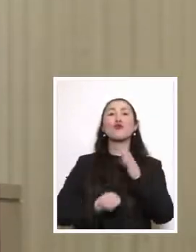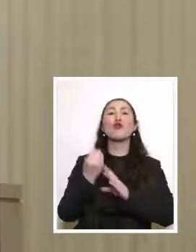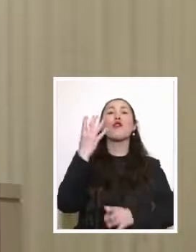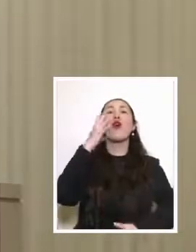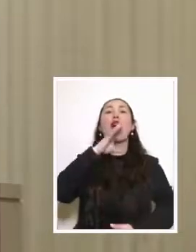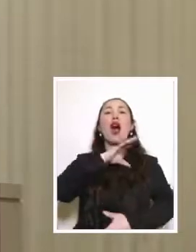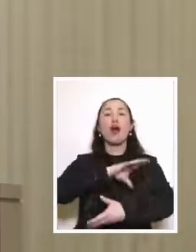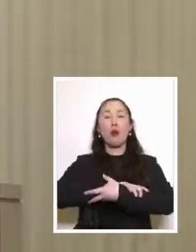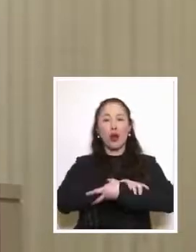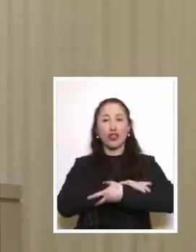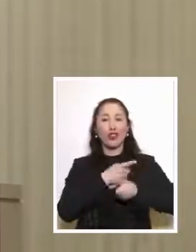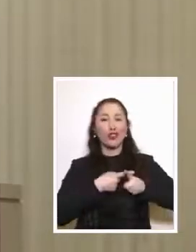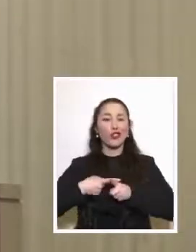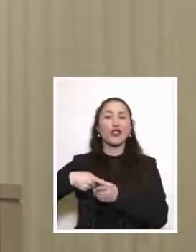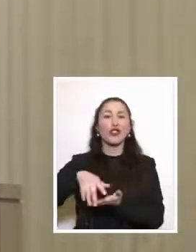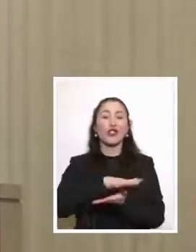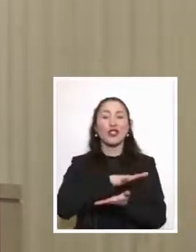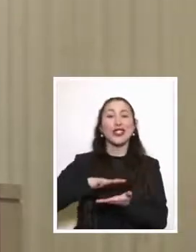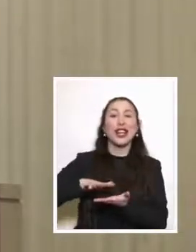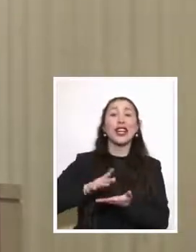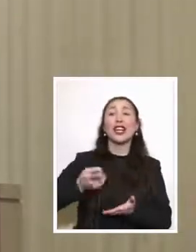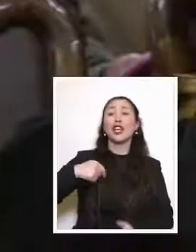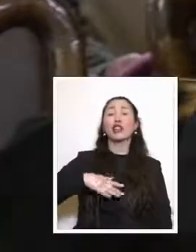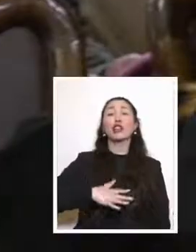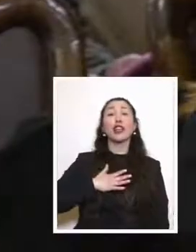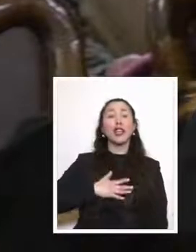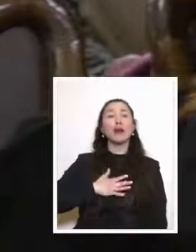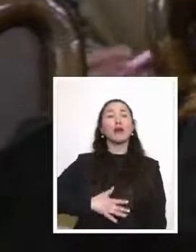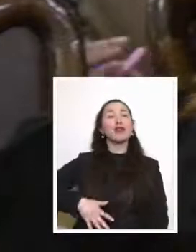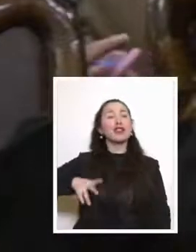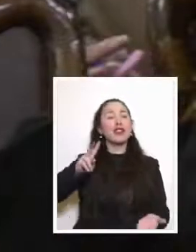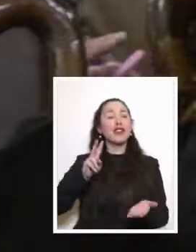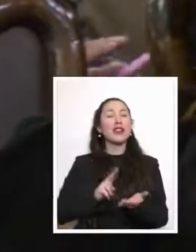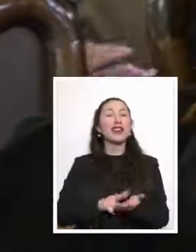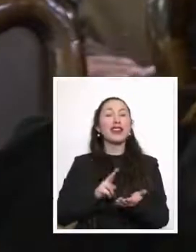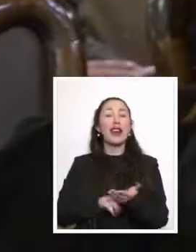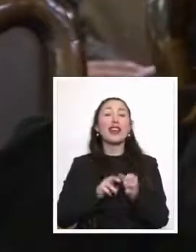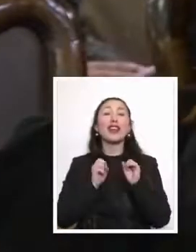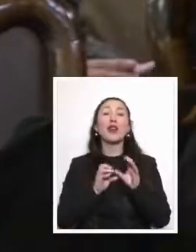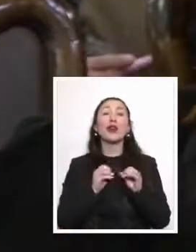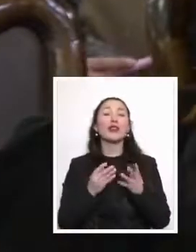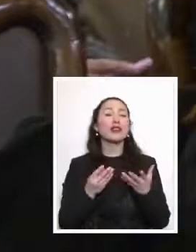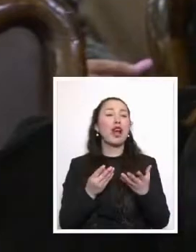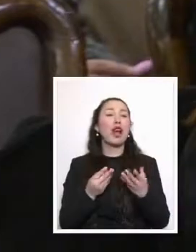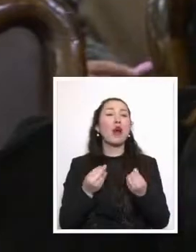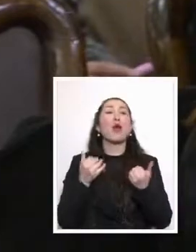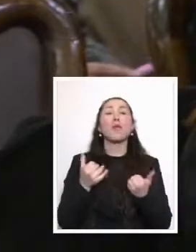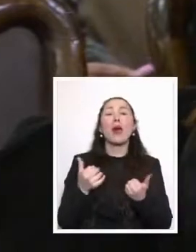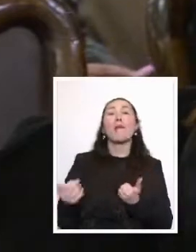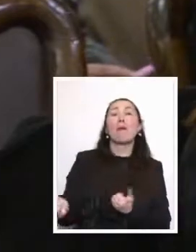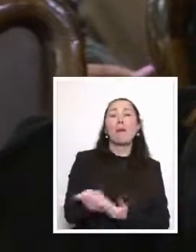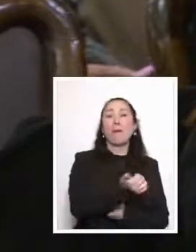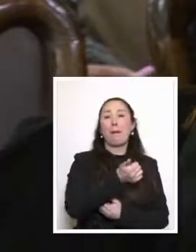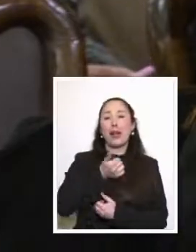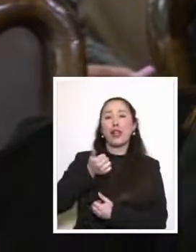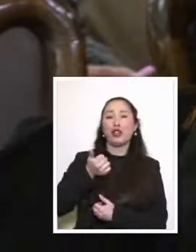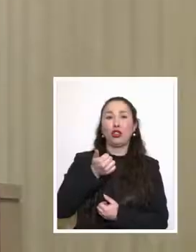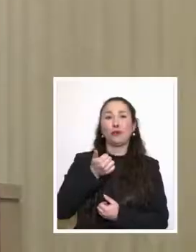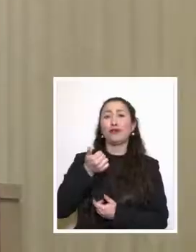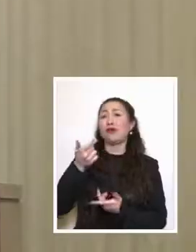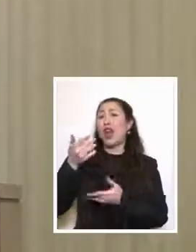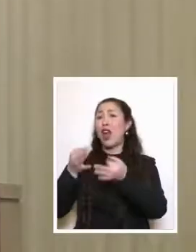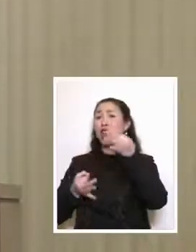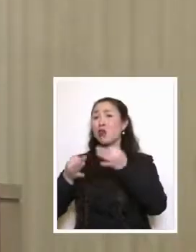la educación es y queremos que sea verdaderamente un bien público, capaz, ¿no?, de reparar las injusticias